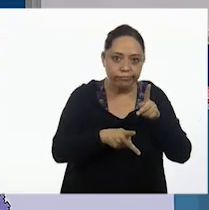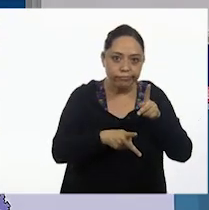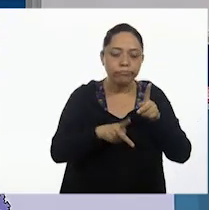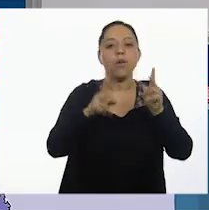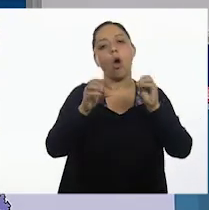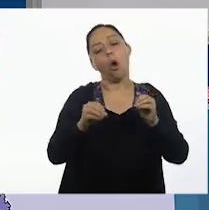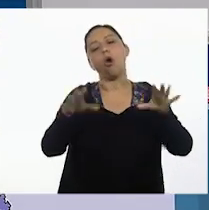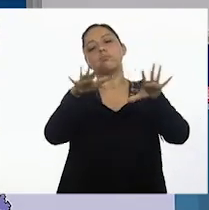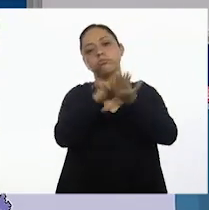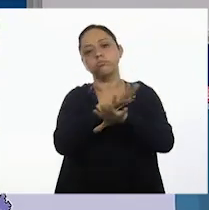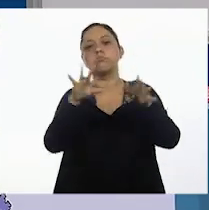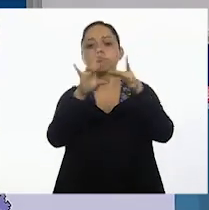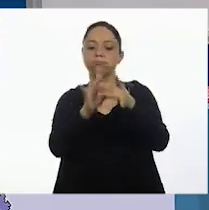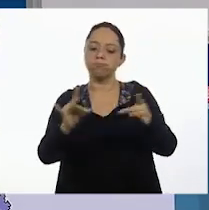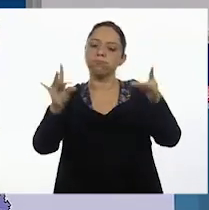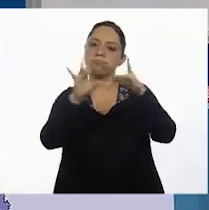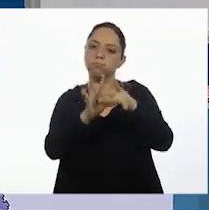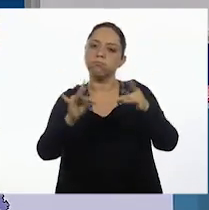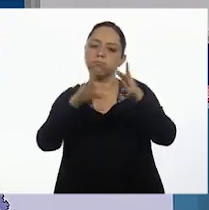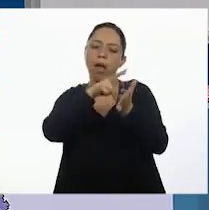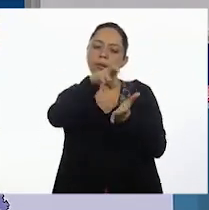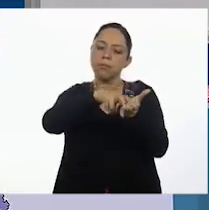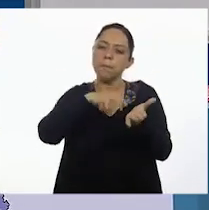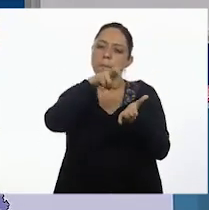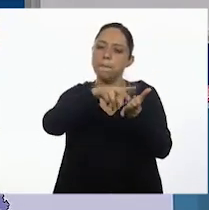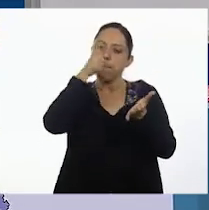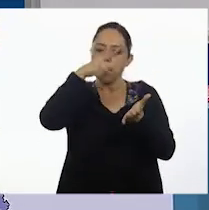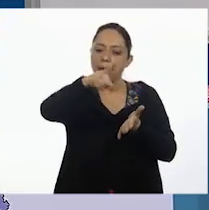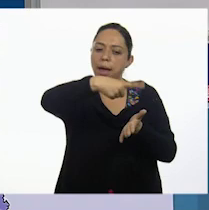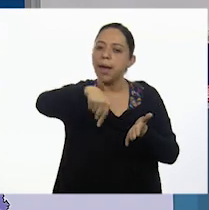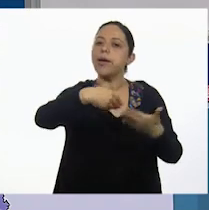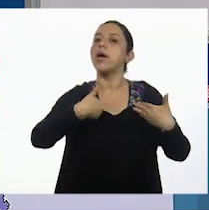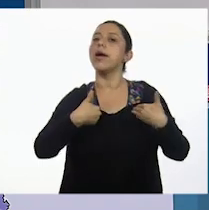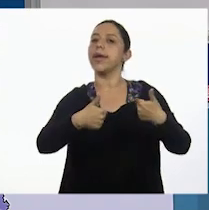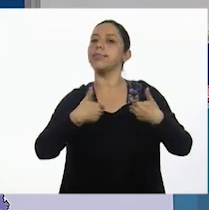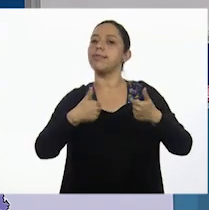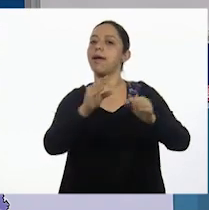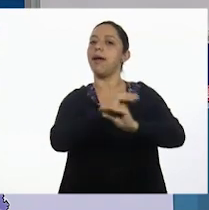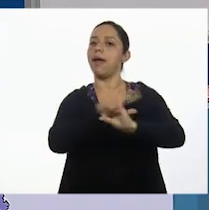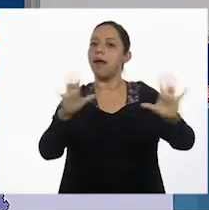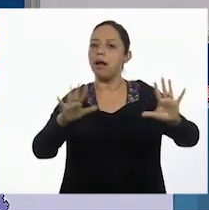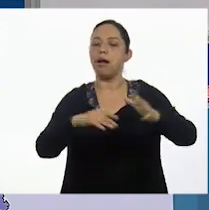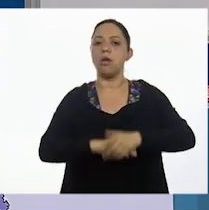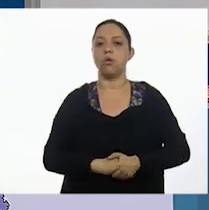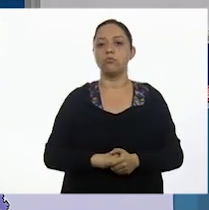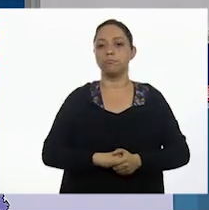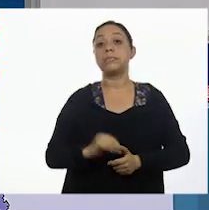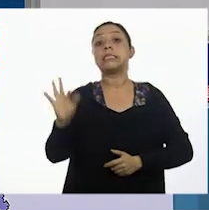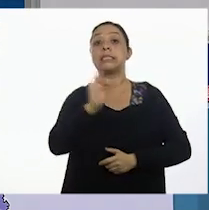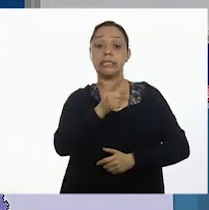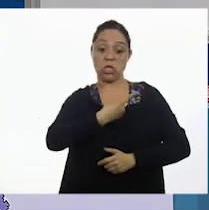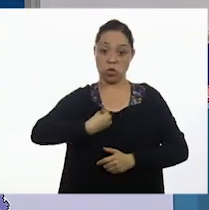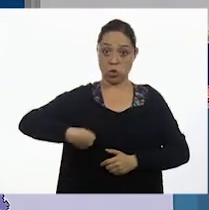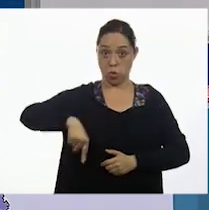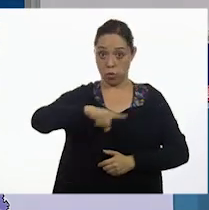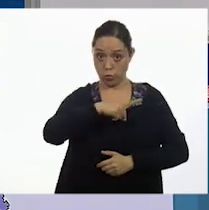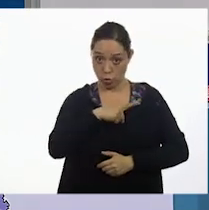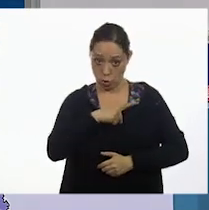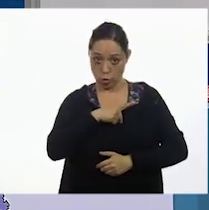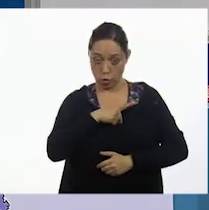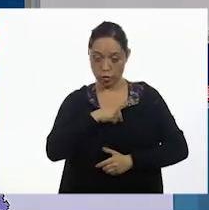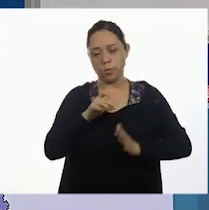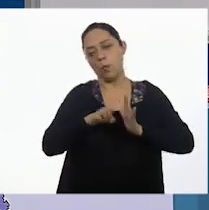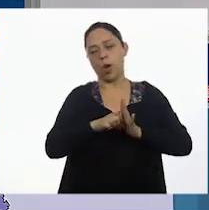cambiamos haciendo ajustes a manera que nos entiendan y les vaya quedando claro. Si nosotros trasladamos ese mismo